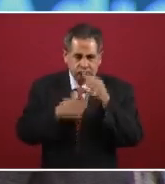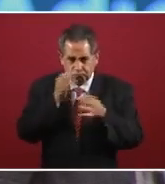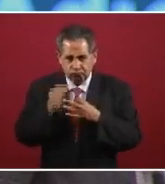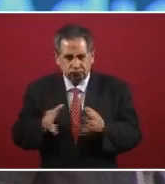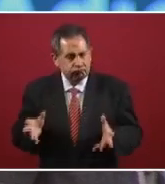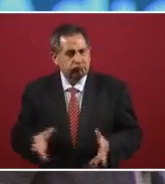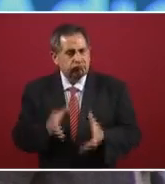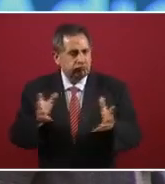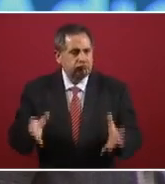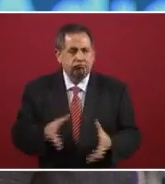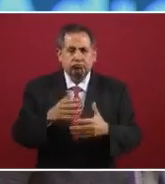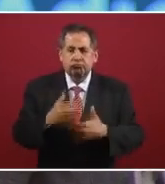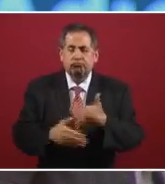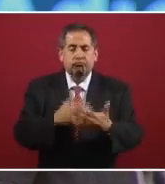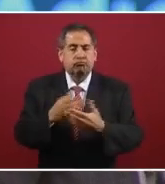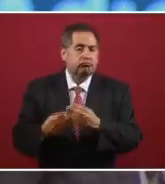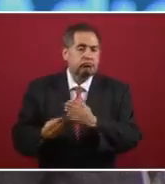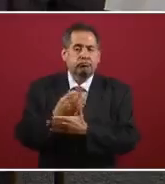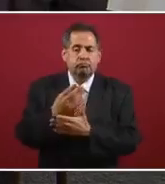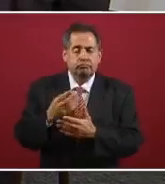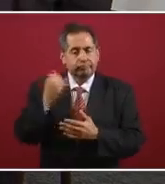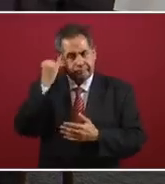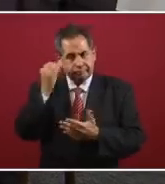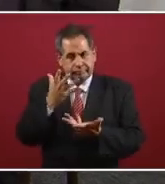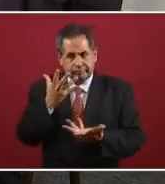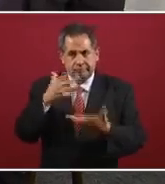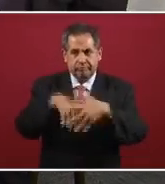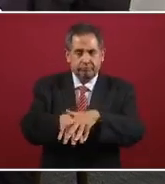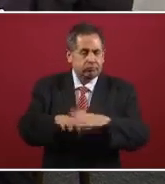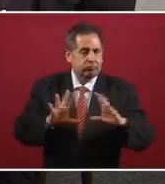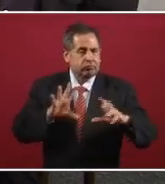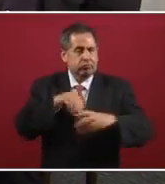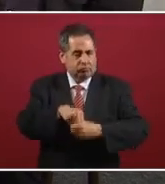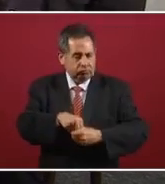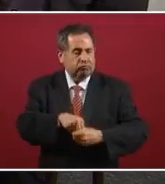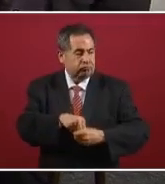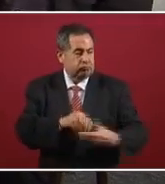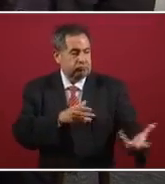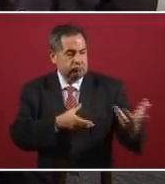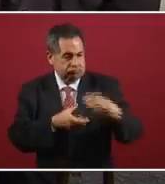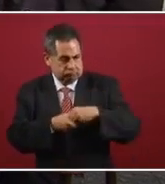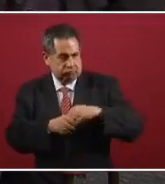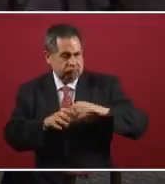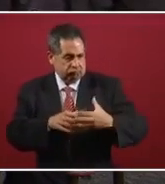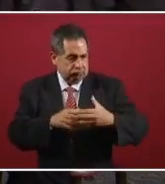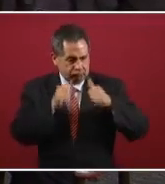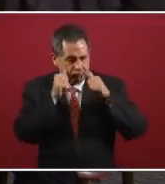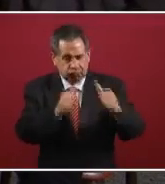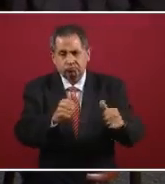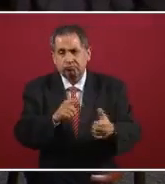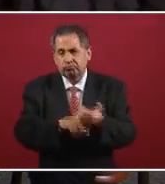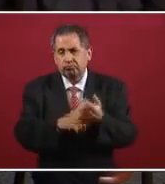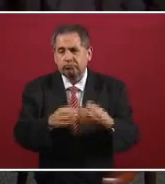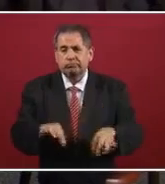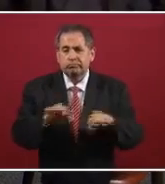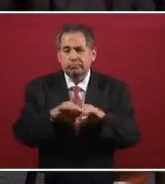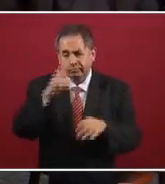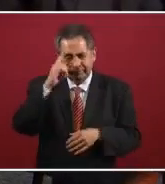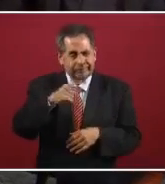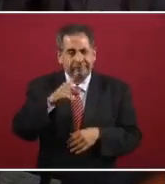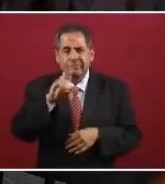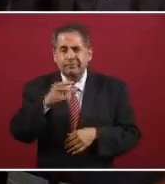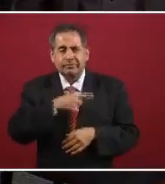social de este modelo de inclusión y de esta urgente, apremiante necesidad de quitar el